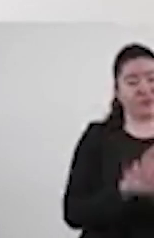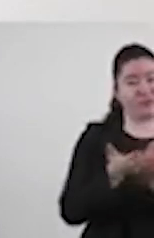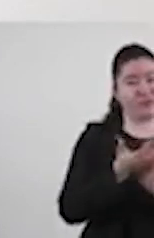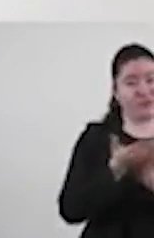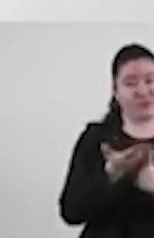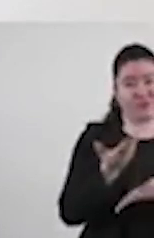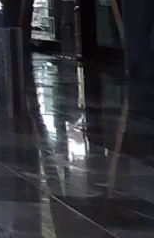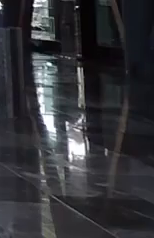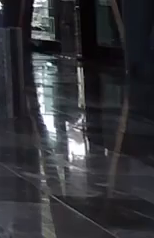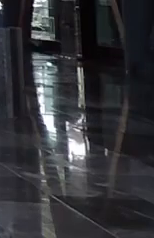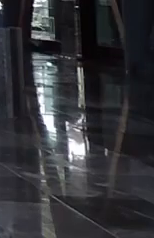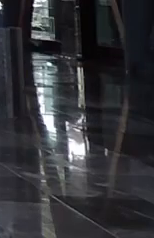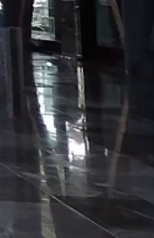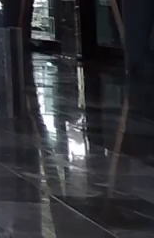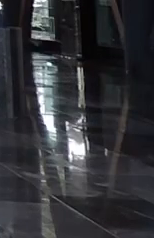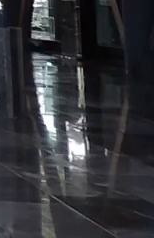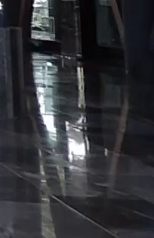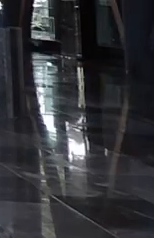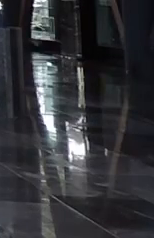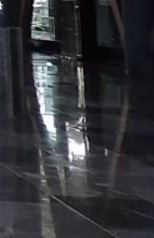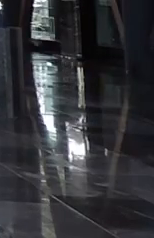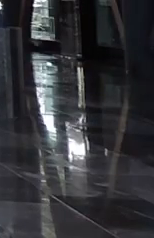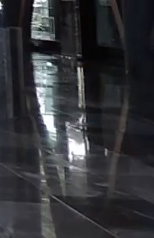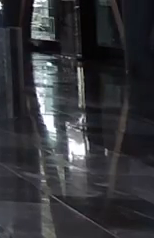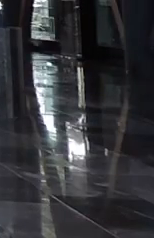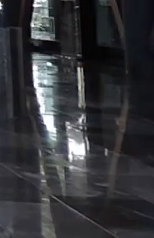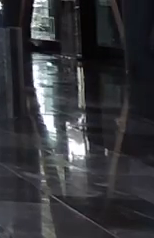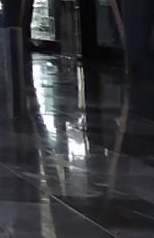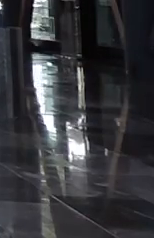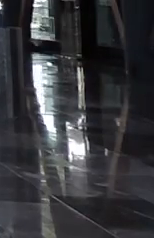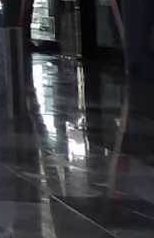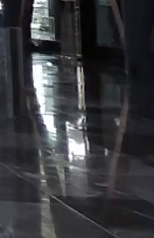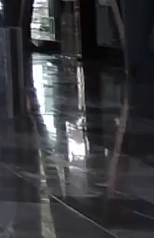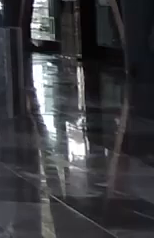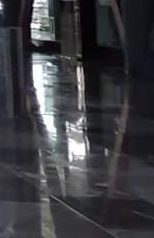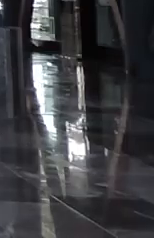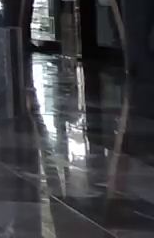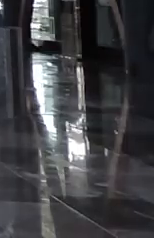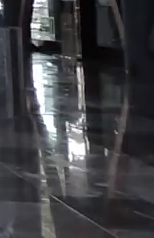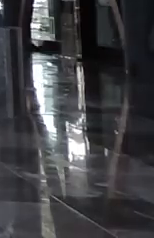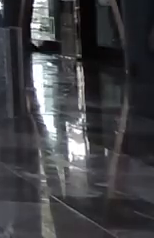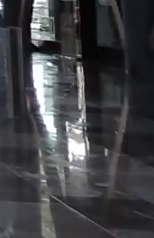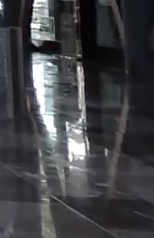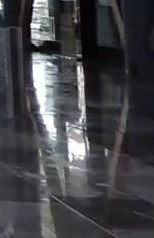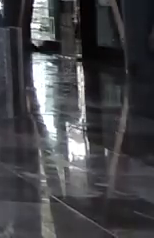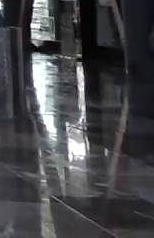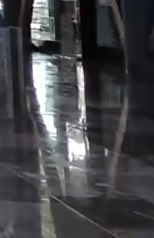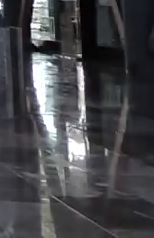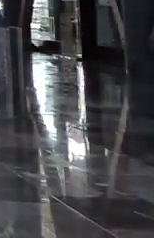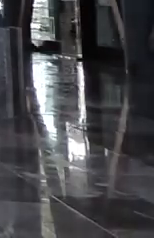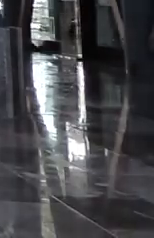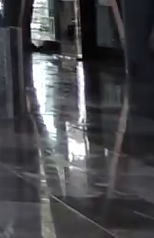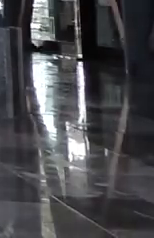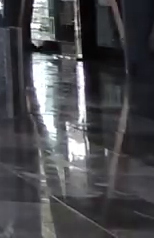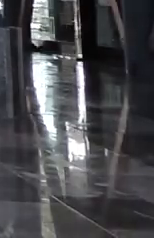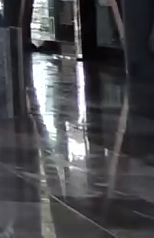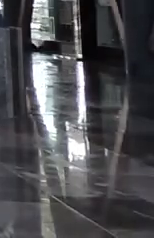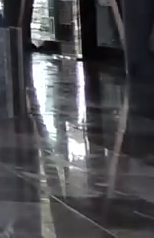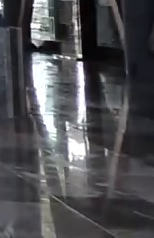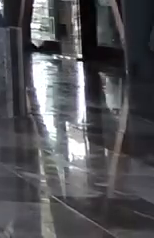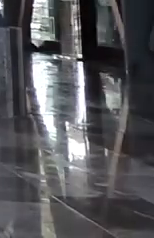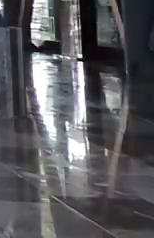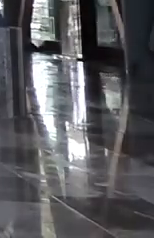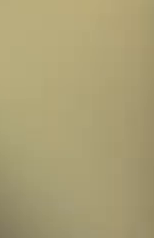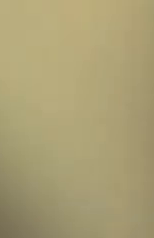para la puesta en servicio, operación y mantenimiento del tren turístico Puebla-Cholula. A pesar del accidente en el metro